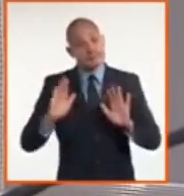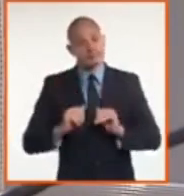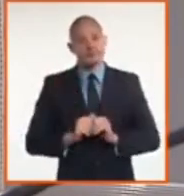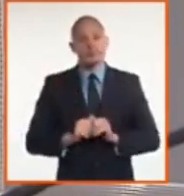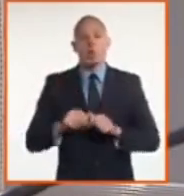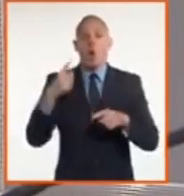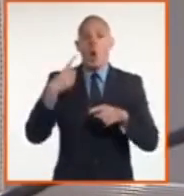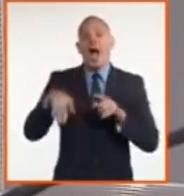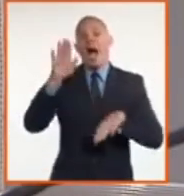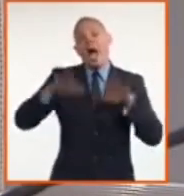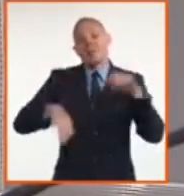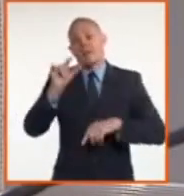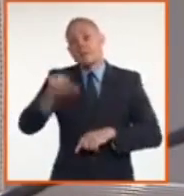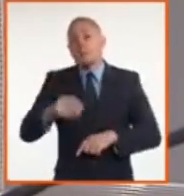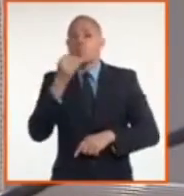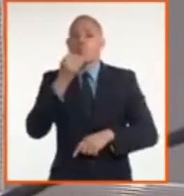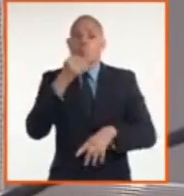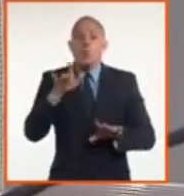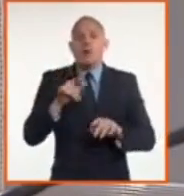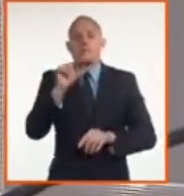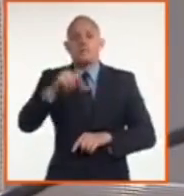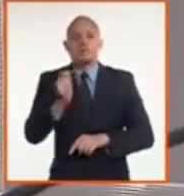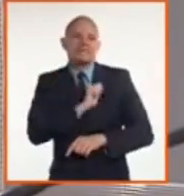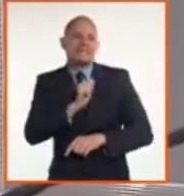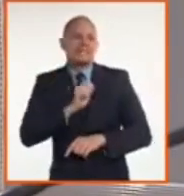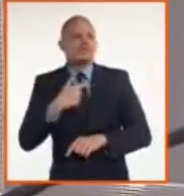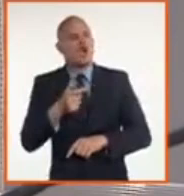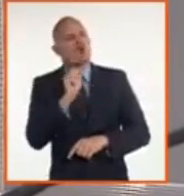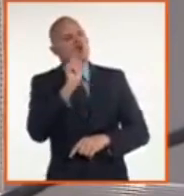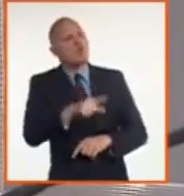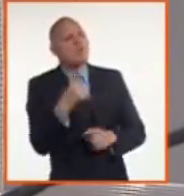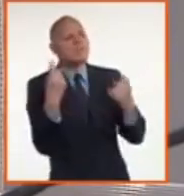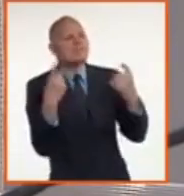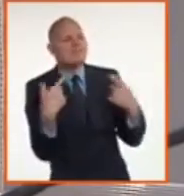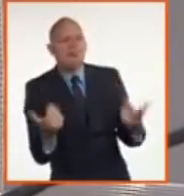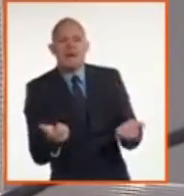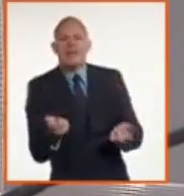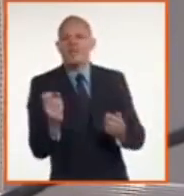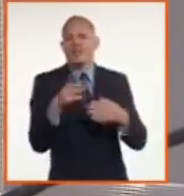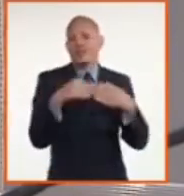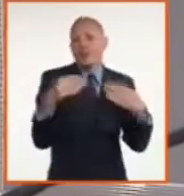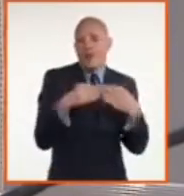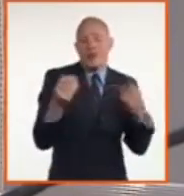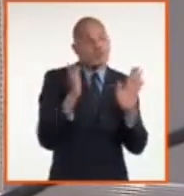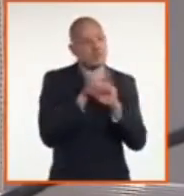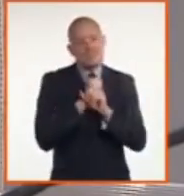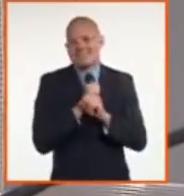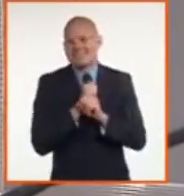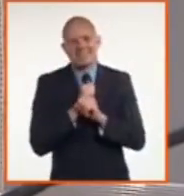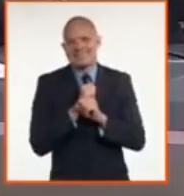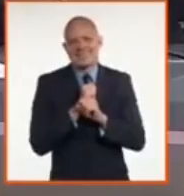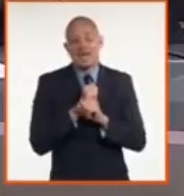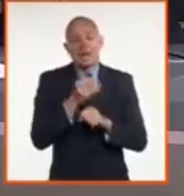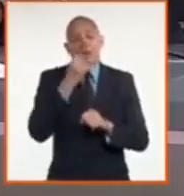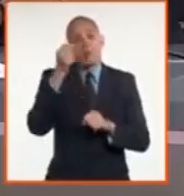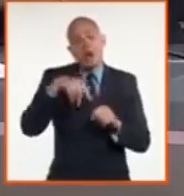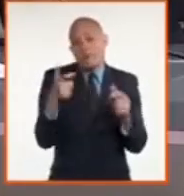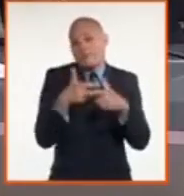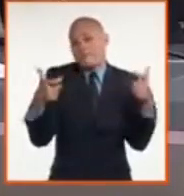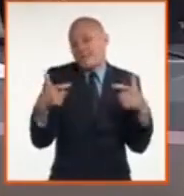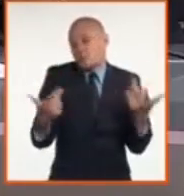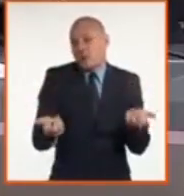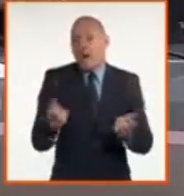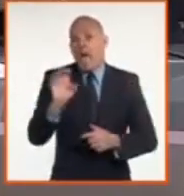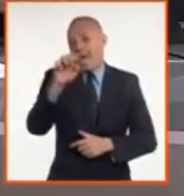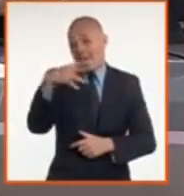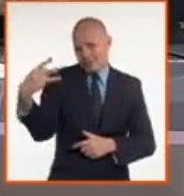dólares y no va a ver dólares va a haber otra moneda que que sea la que se le va a vender se fuera en este minuto por lo